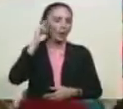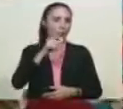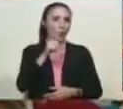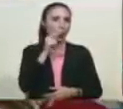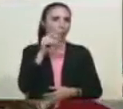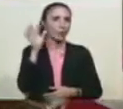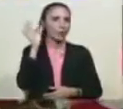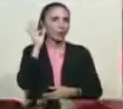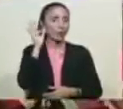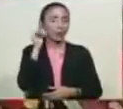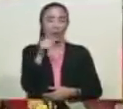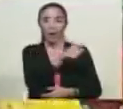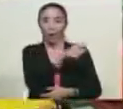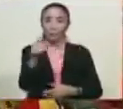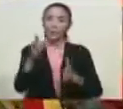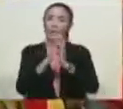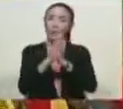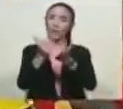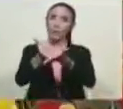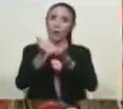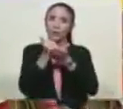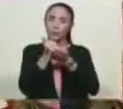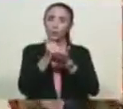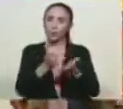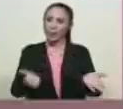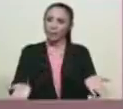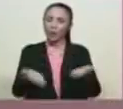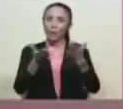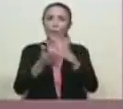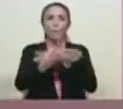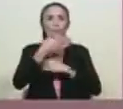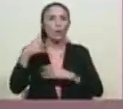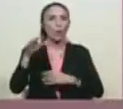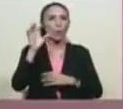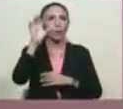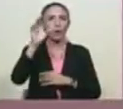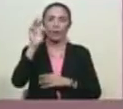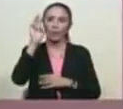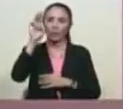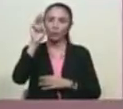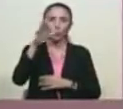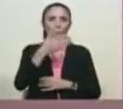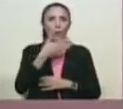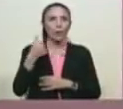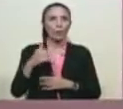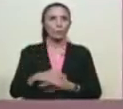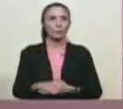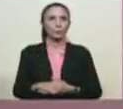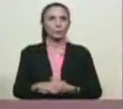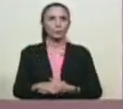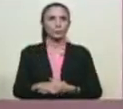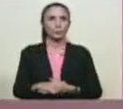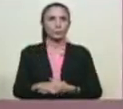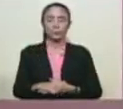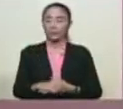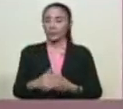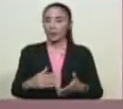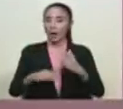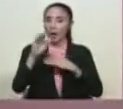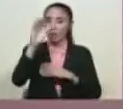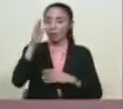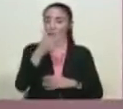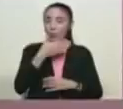maestros. Y le pido que me ayuden a seguir construyendo el futuro de Venezuela. El futuro nos